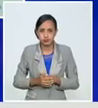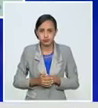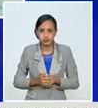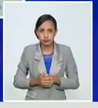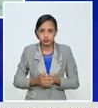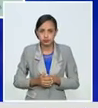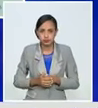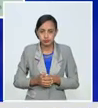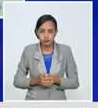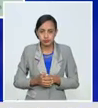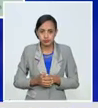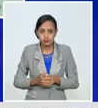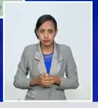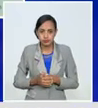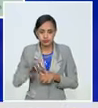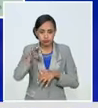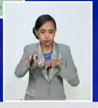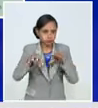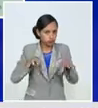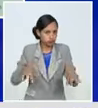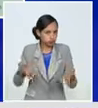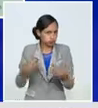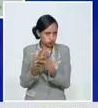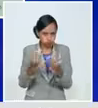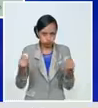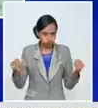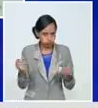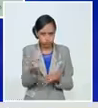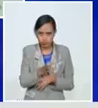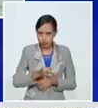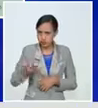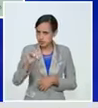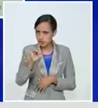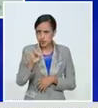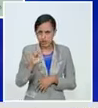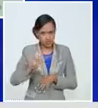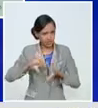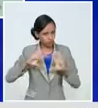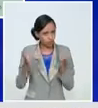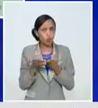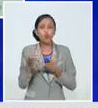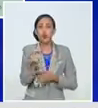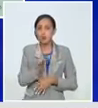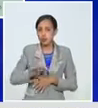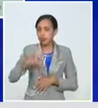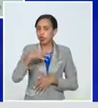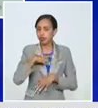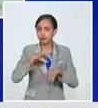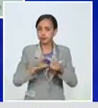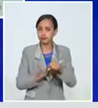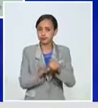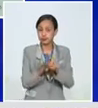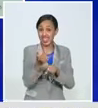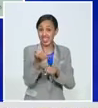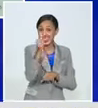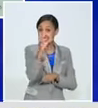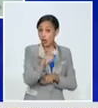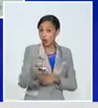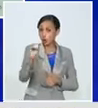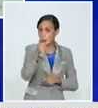Distribuido, como también ha ocurrido, por sus 15 municipios. 10 de octubre con el número